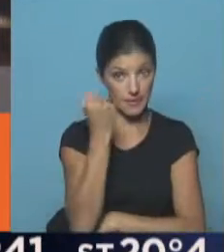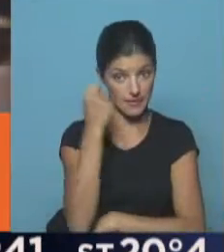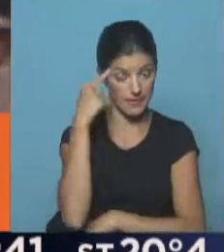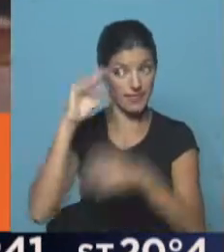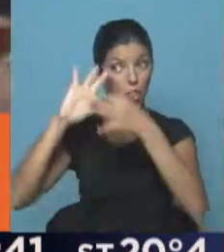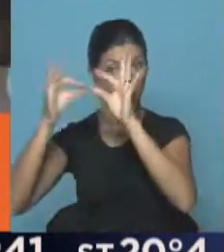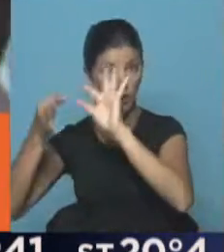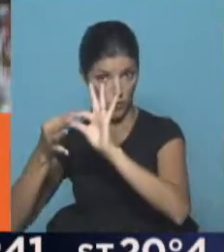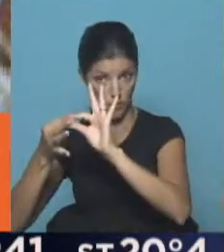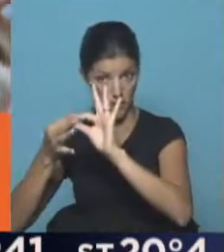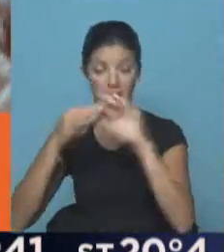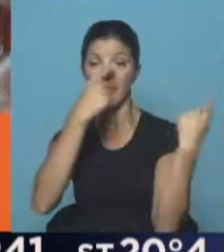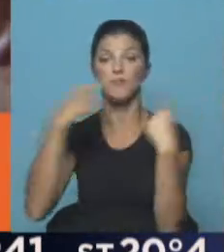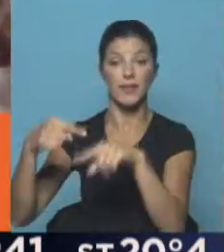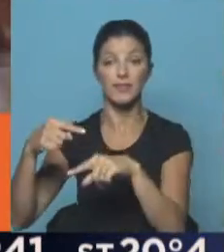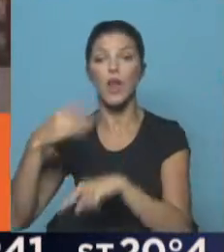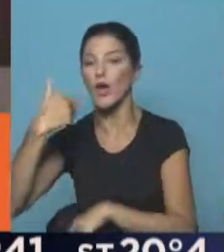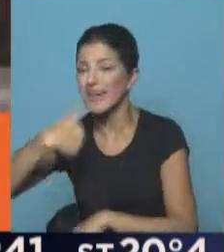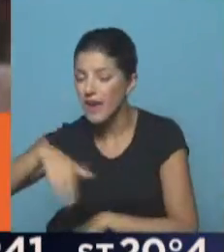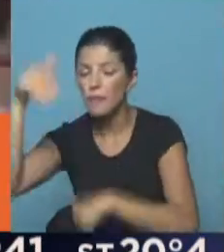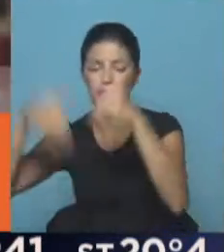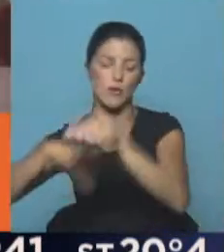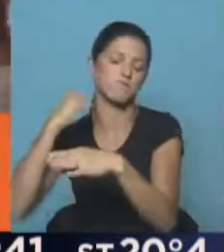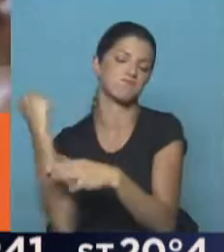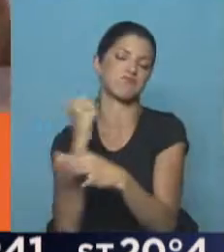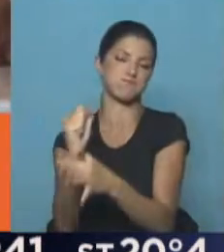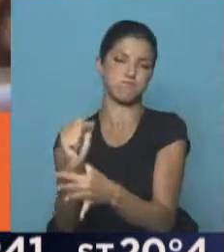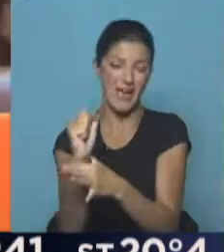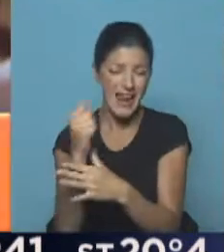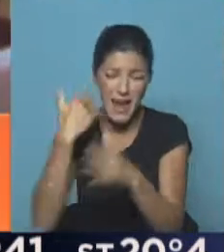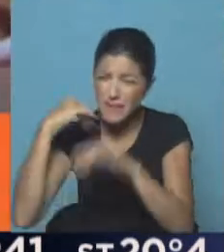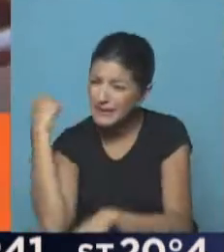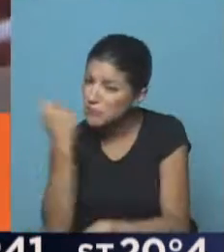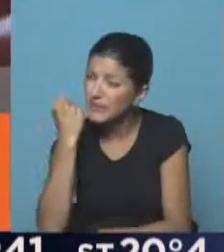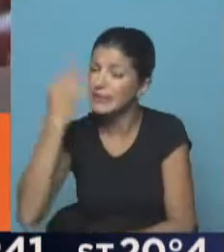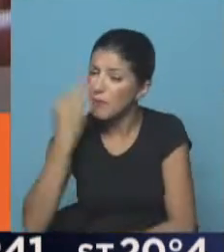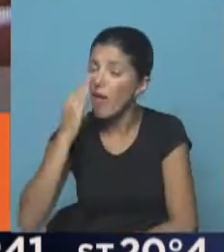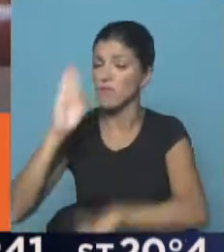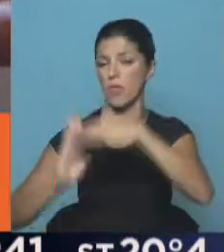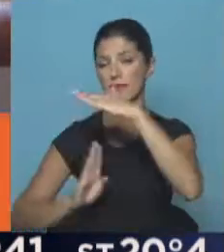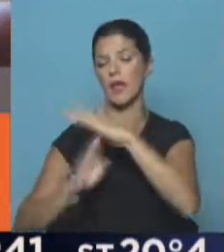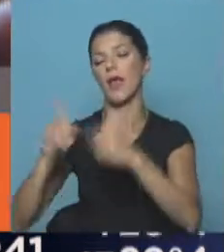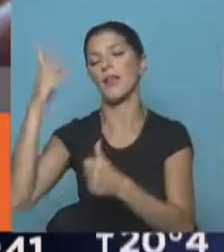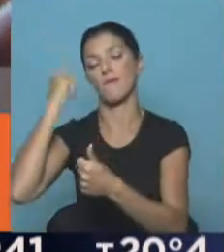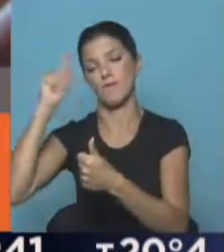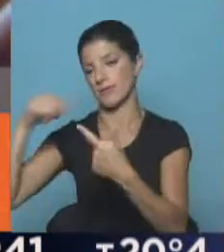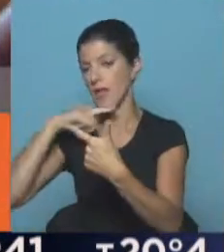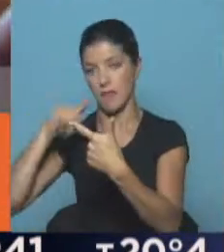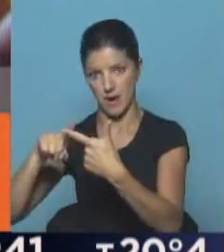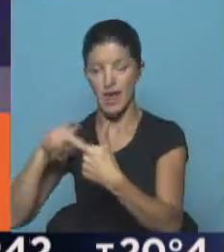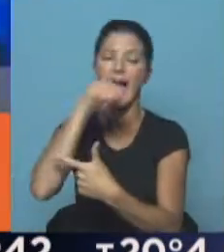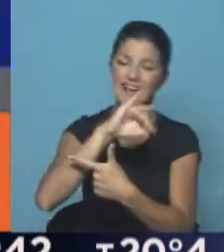que tienen las dos elecciones decisivas, realmente decisivas, que son Francia y Alemania, digamos, donde en los dos casos, sobre todo en el primero, en el de Francia, hay un